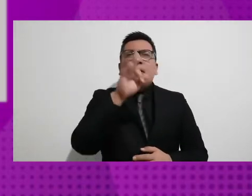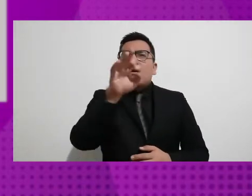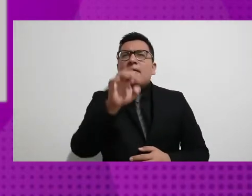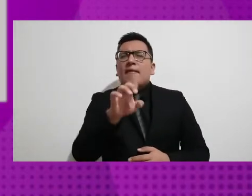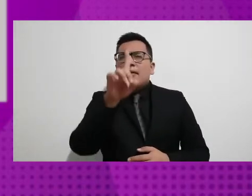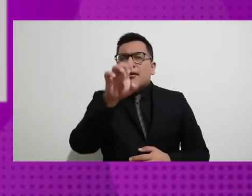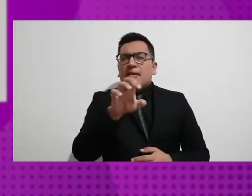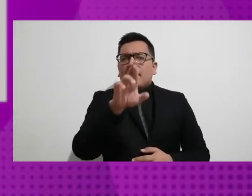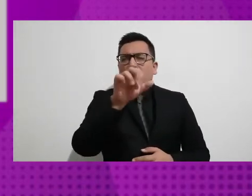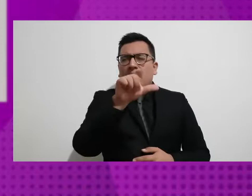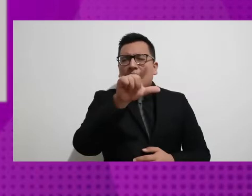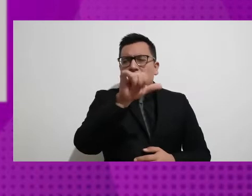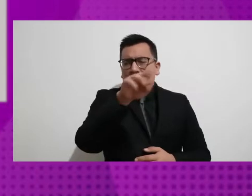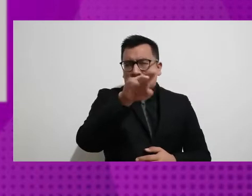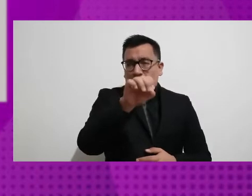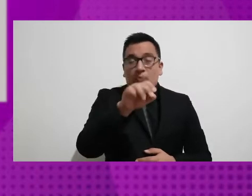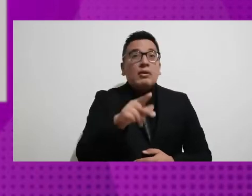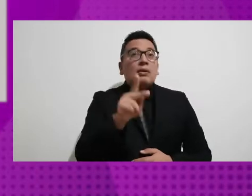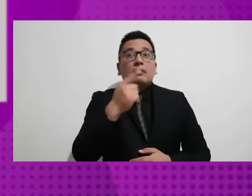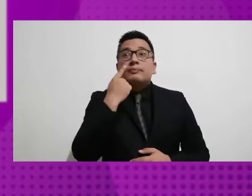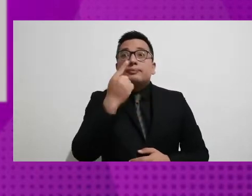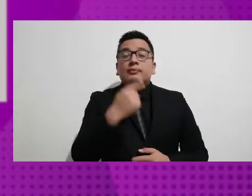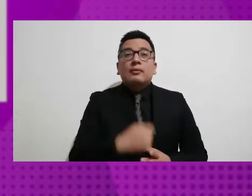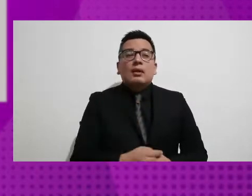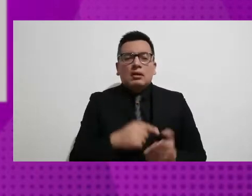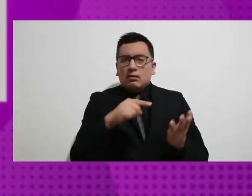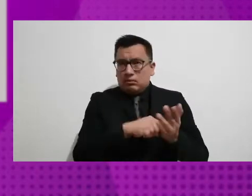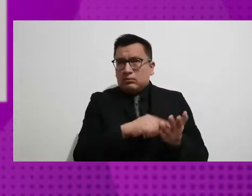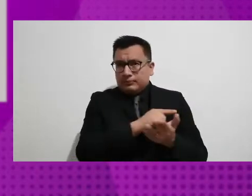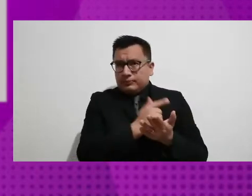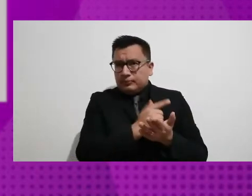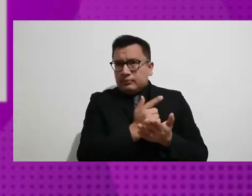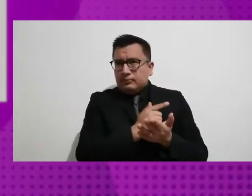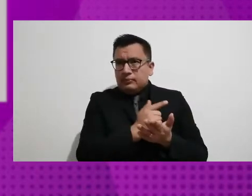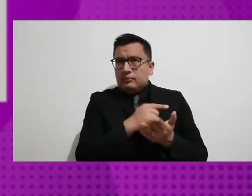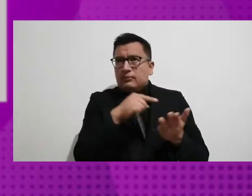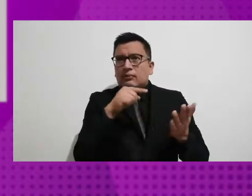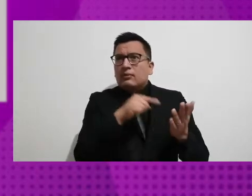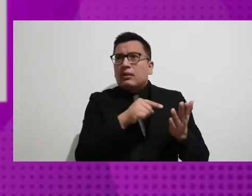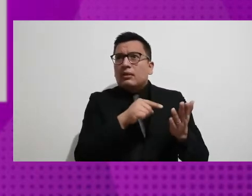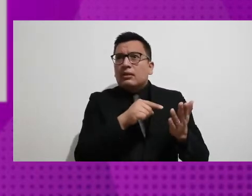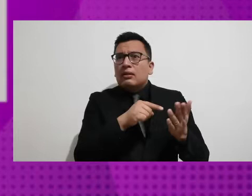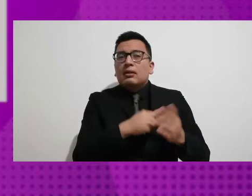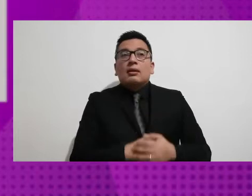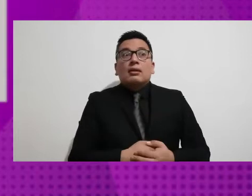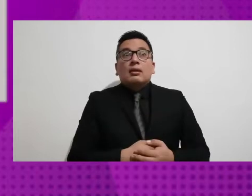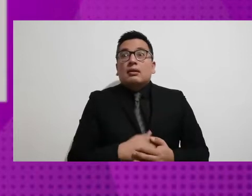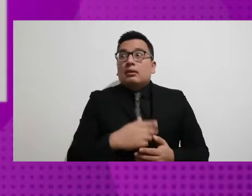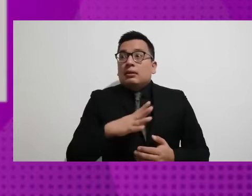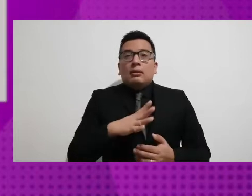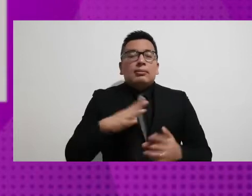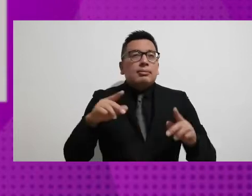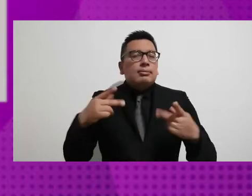sencilla. Pero yo lo que insisto es que este libro es, además de ser